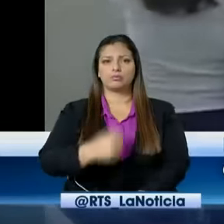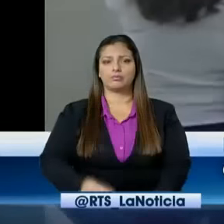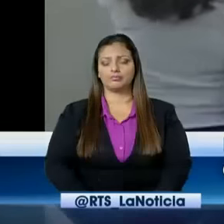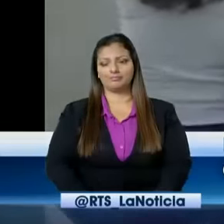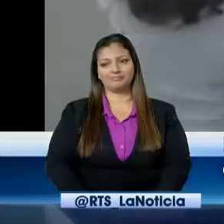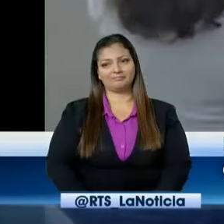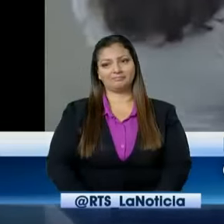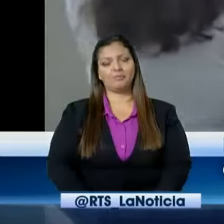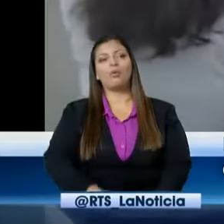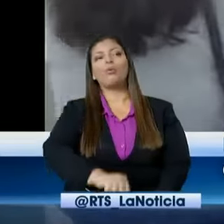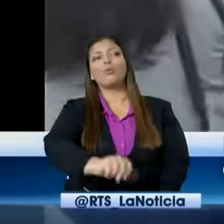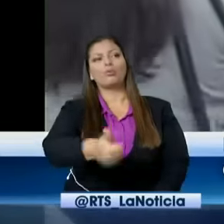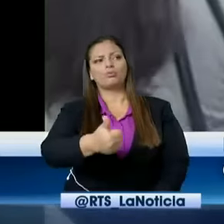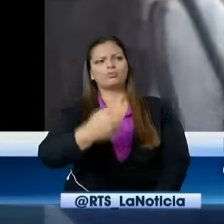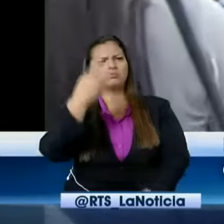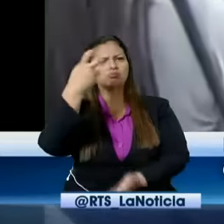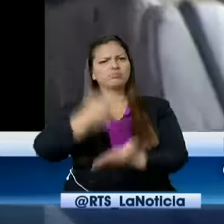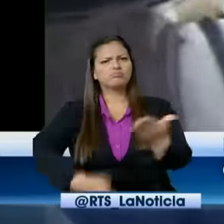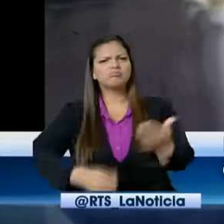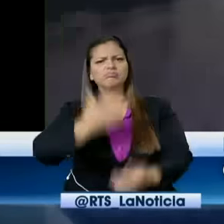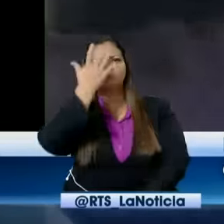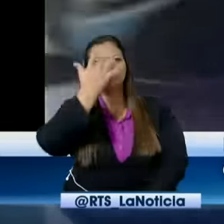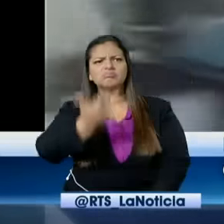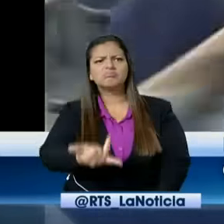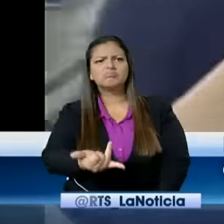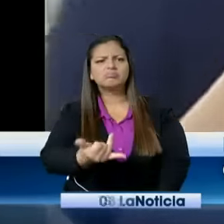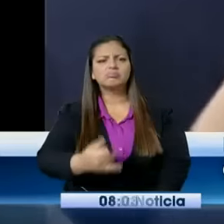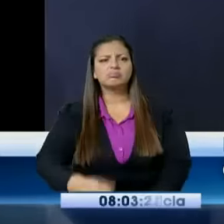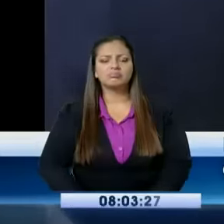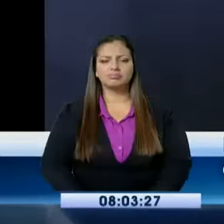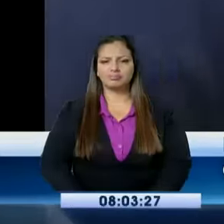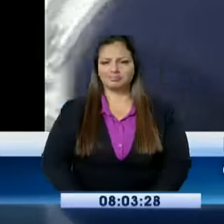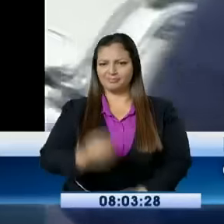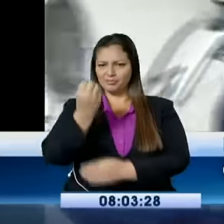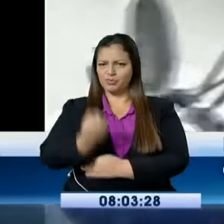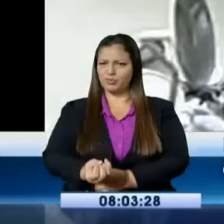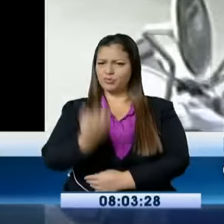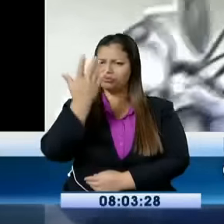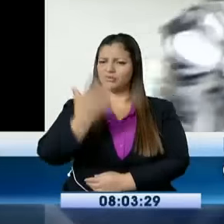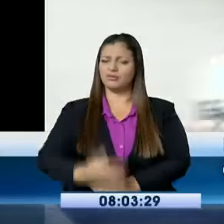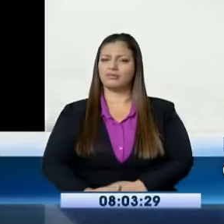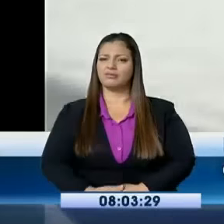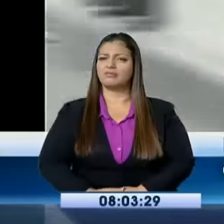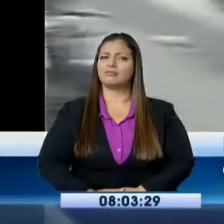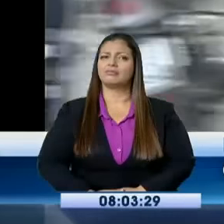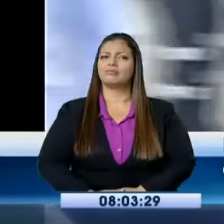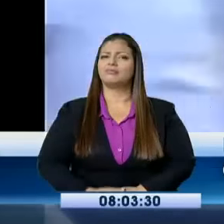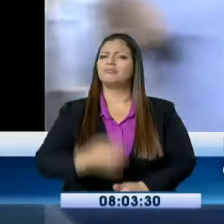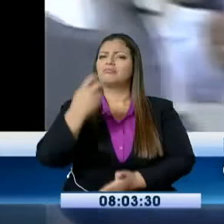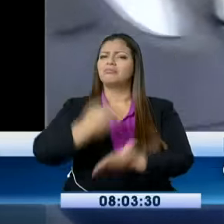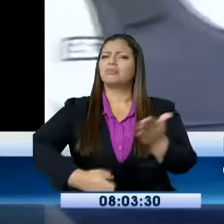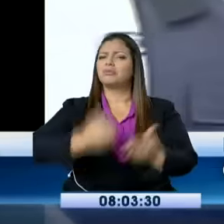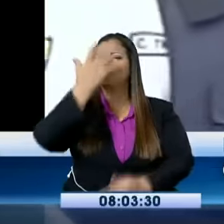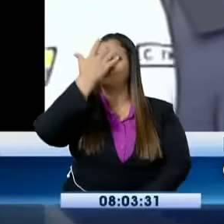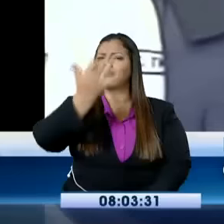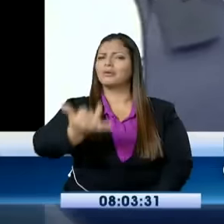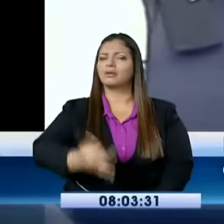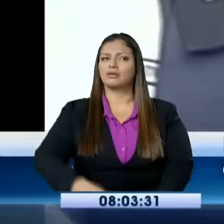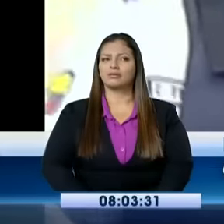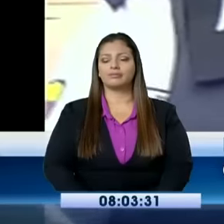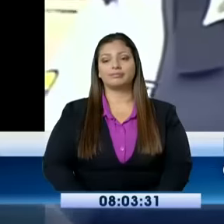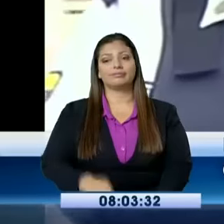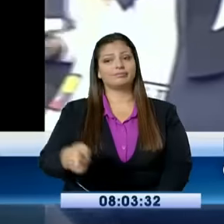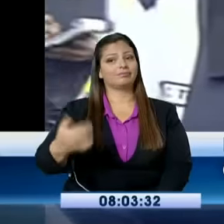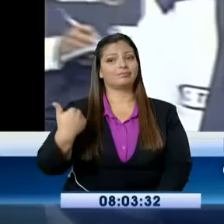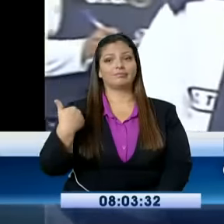también. Y esto que, déjeme ver a qué se debe. Señor, buenos días. ¿Por qué fue multado el señor? Ya, el señor fue multado por no llevar